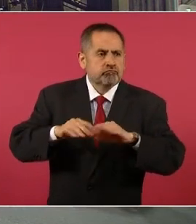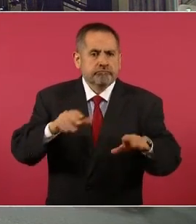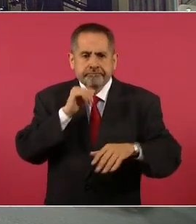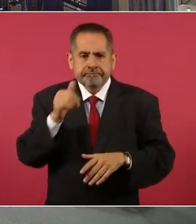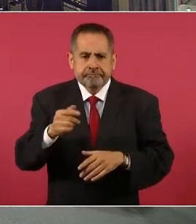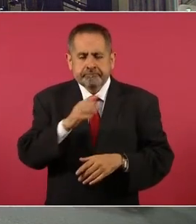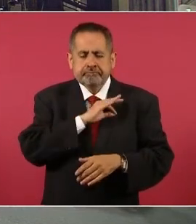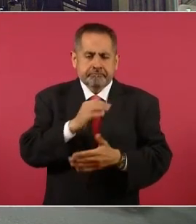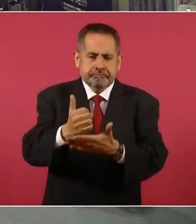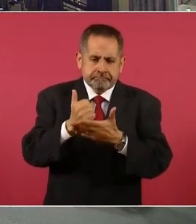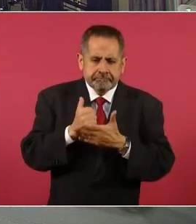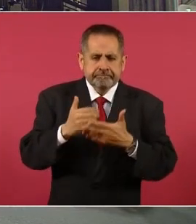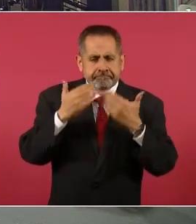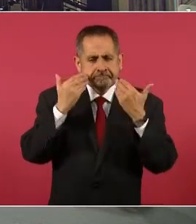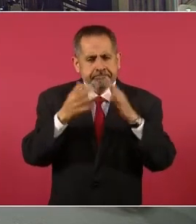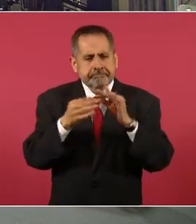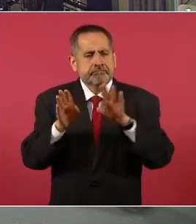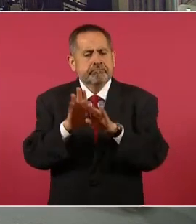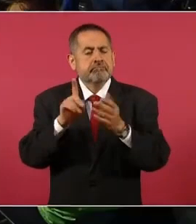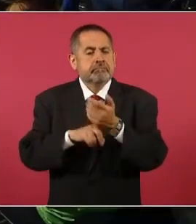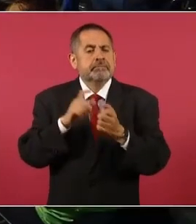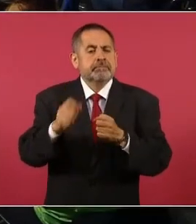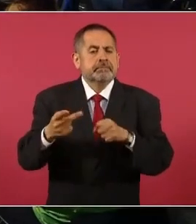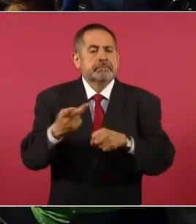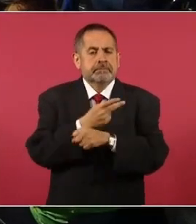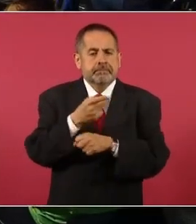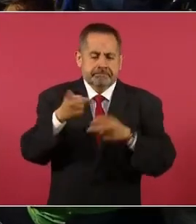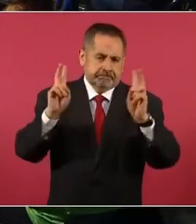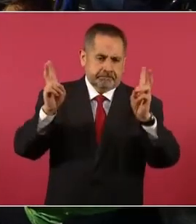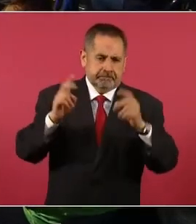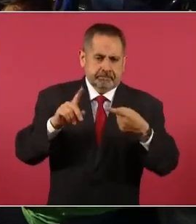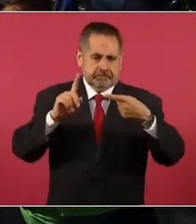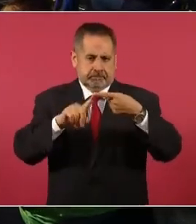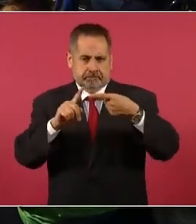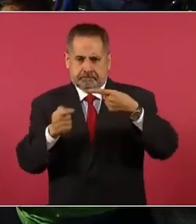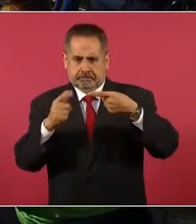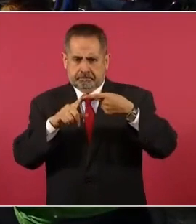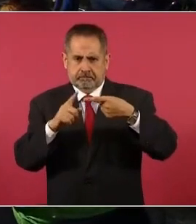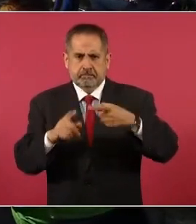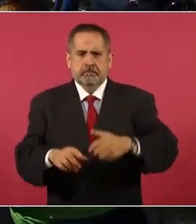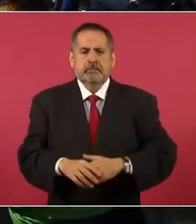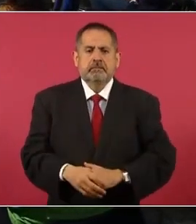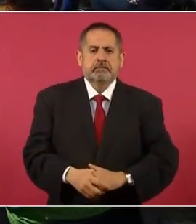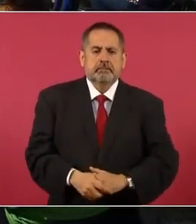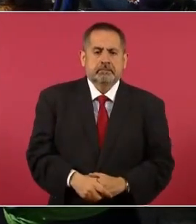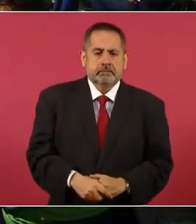pudiera ayudarnos amablemente, señor presidente, a decirnos cómo va este tema. Esa sería mi primera pregunta. Gracias. Sí.